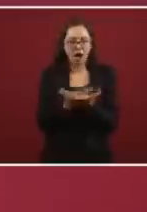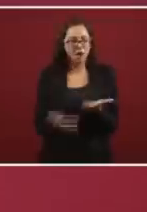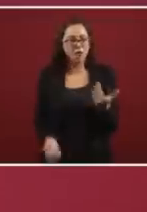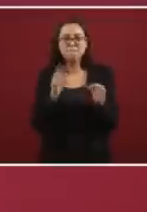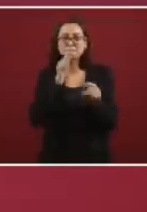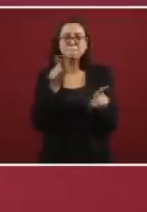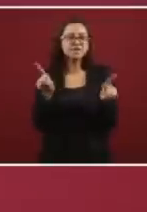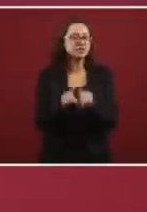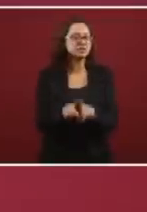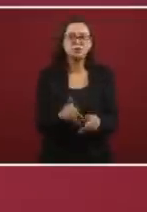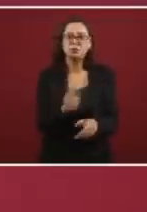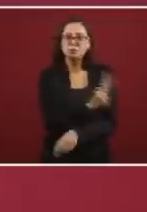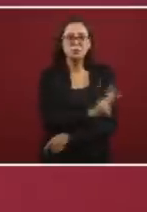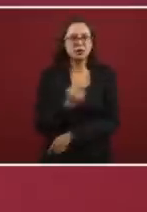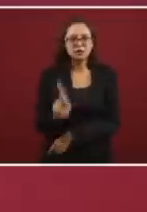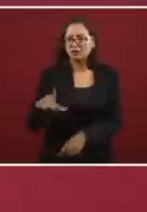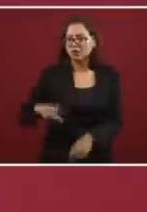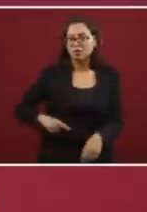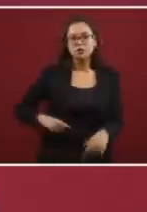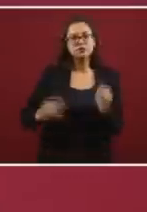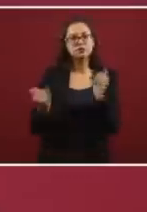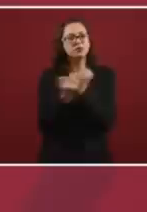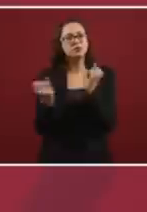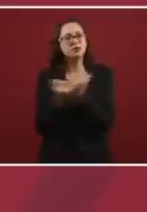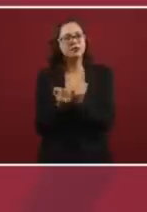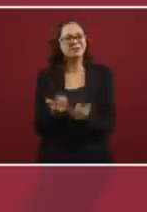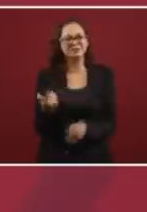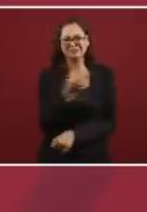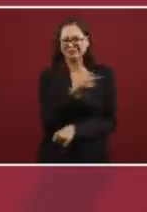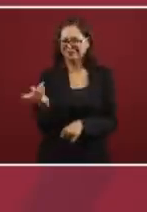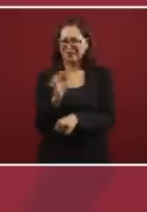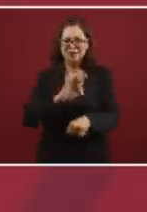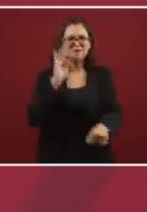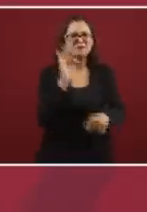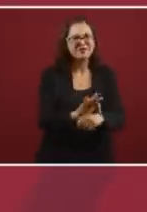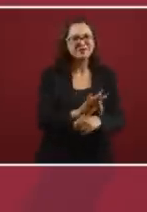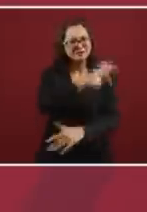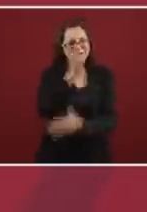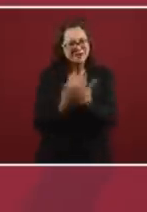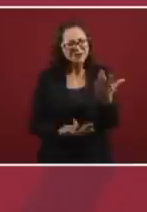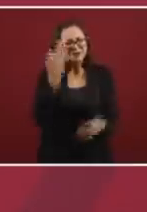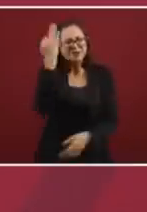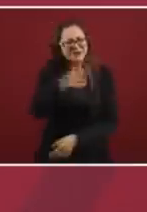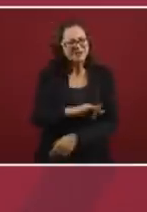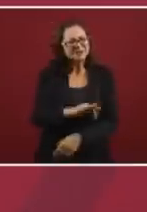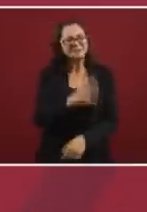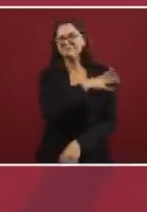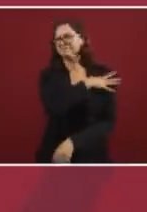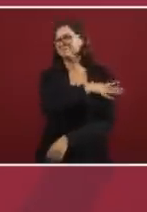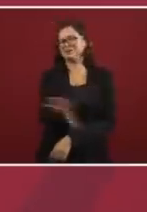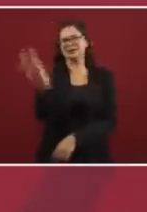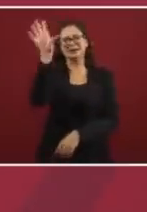cómo van a defender eso es increíble